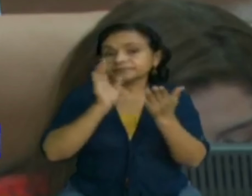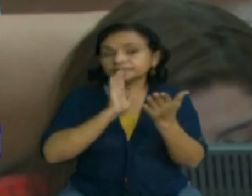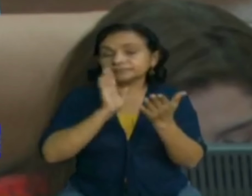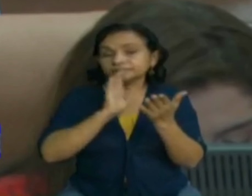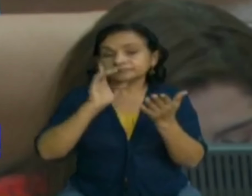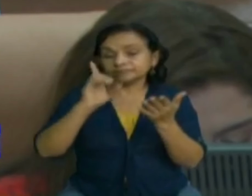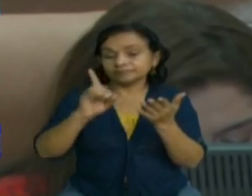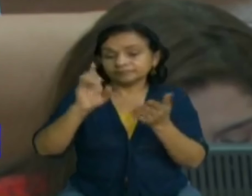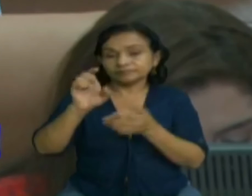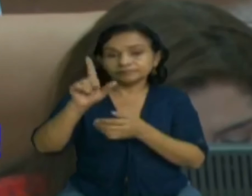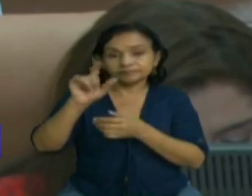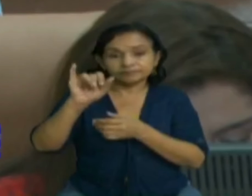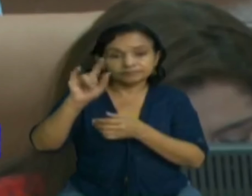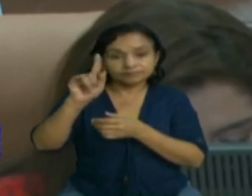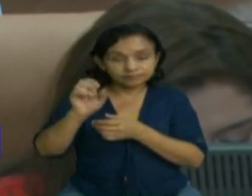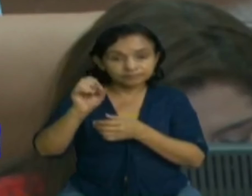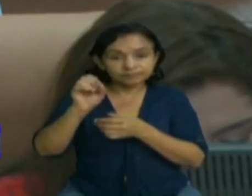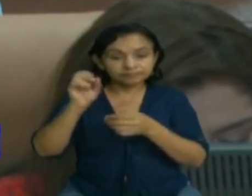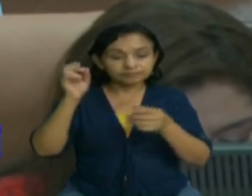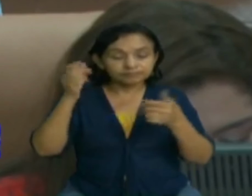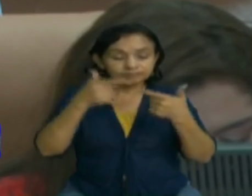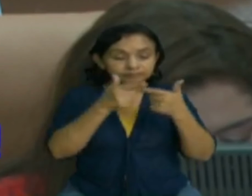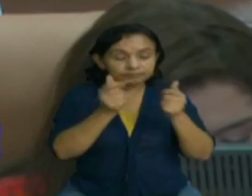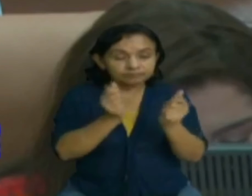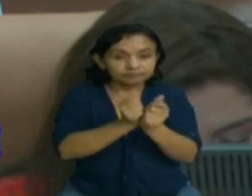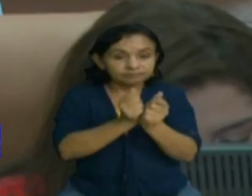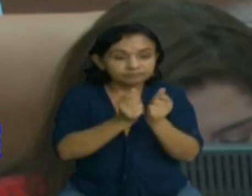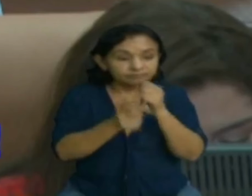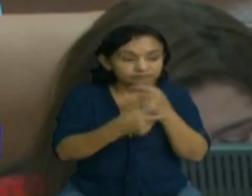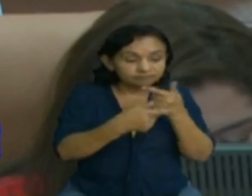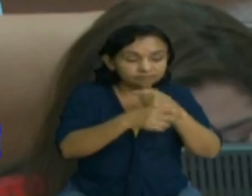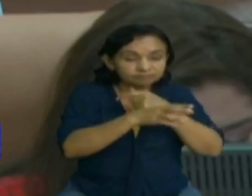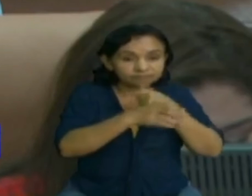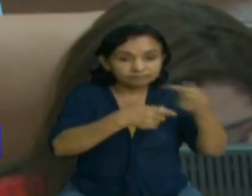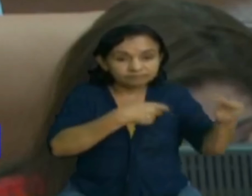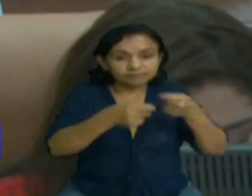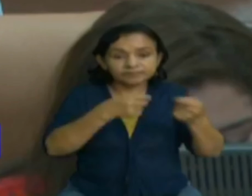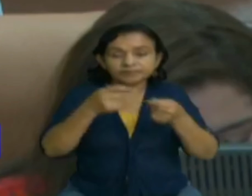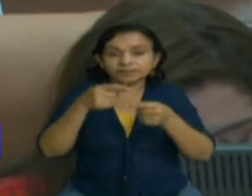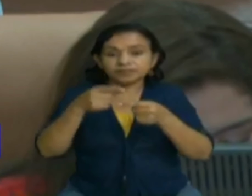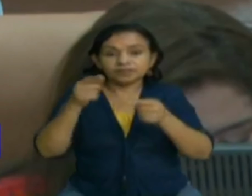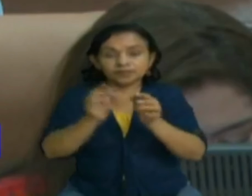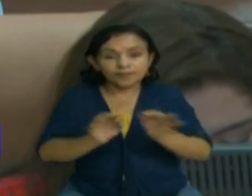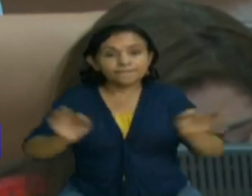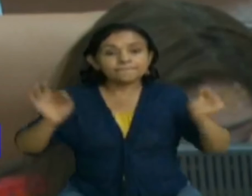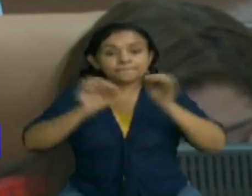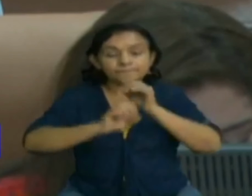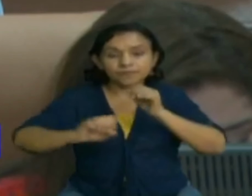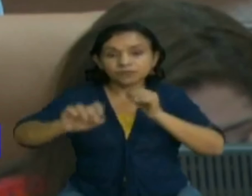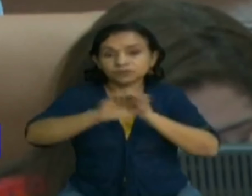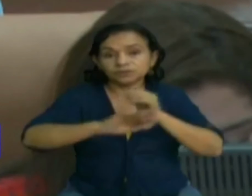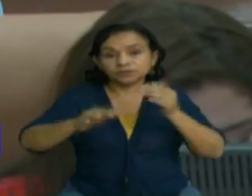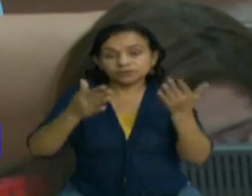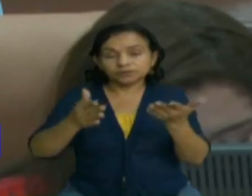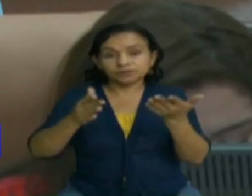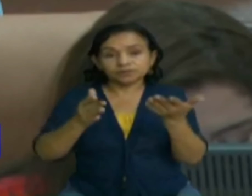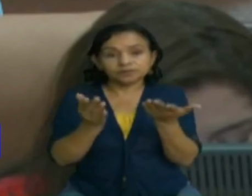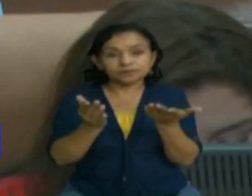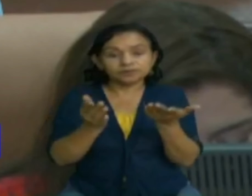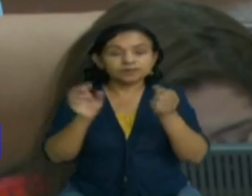delitos vinculados al crimen organizado o se trate de delitos de relevancia social o de